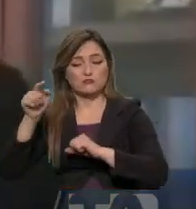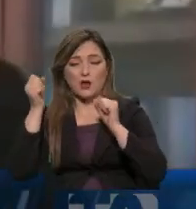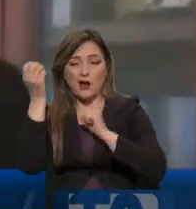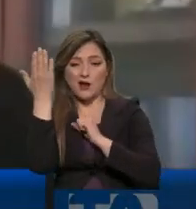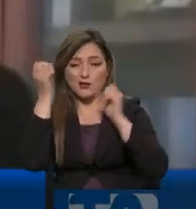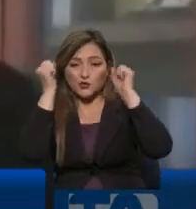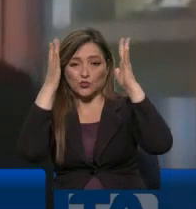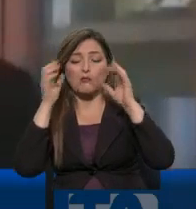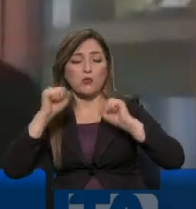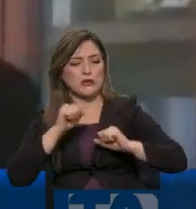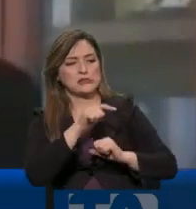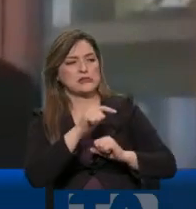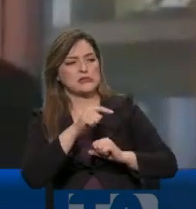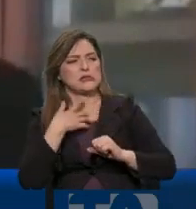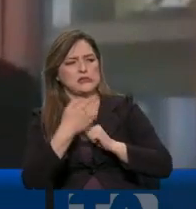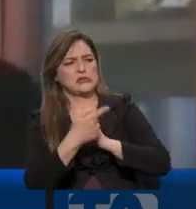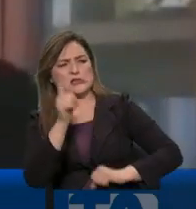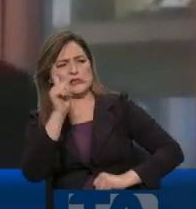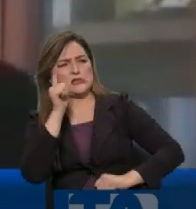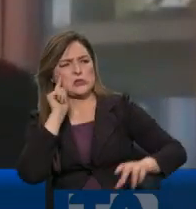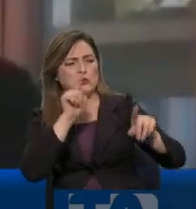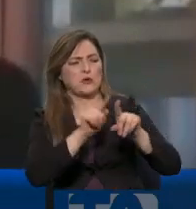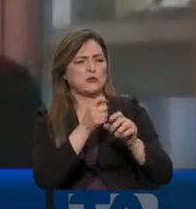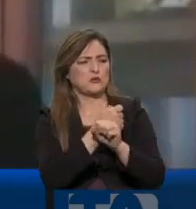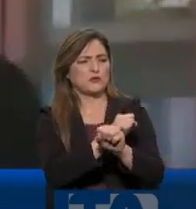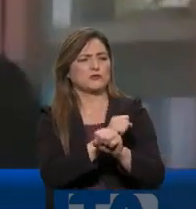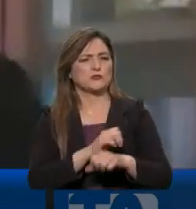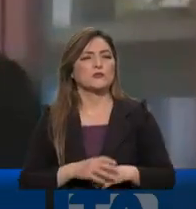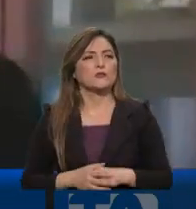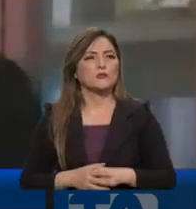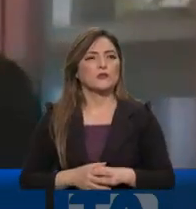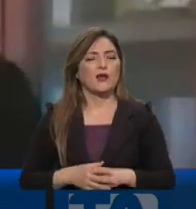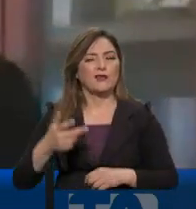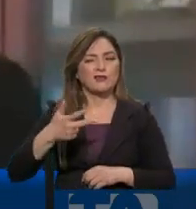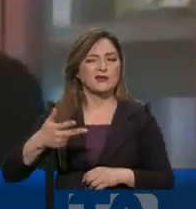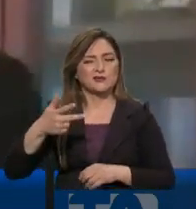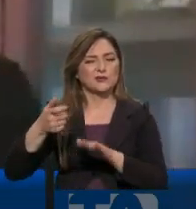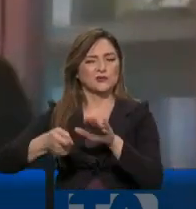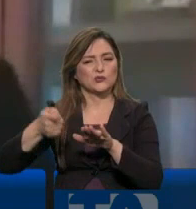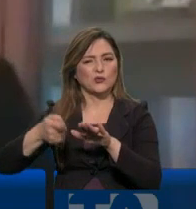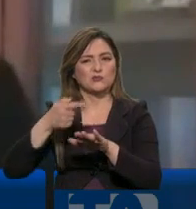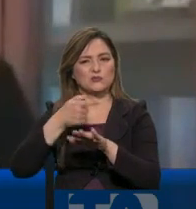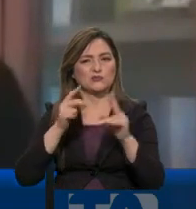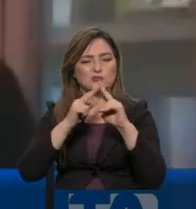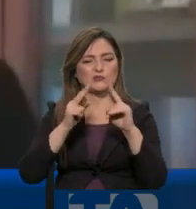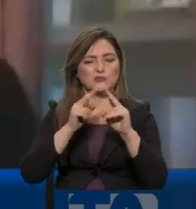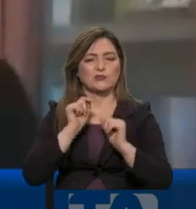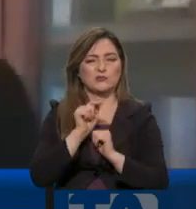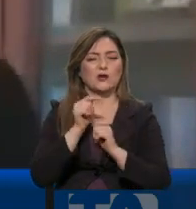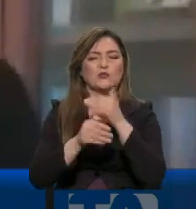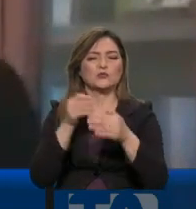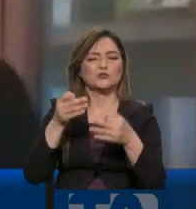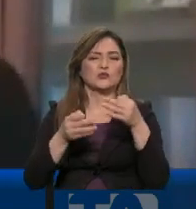que un tribunal de alzada, compuesto por 3 jueces, conozca esta apelación. Y el tribunal tendrá 10 días